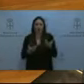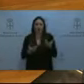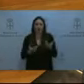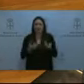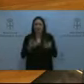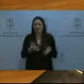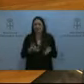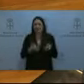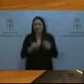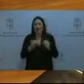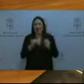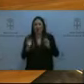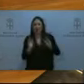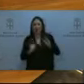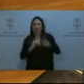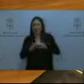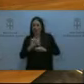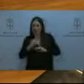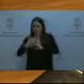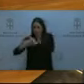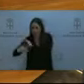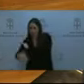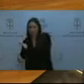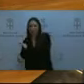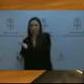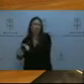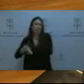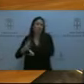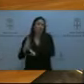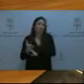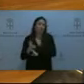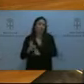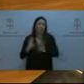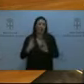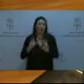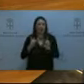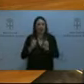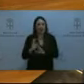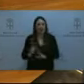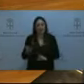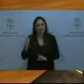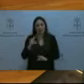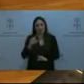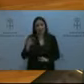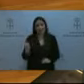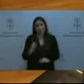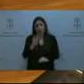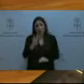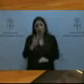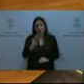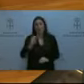sucesivos plazos incumplidos y otras cosas también. Pero por referirme a las últimas, en 2014 la